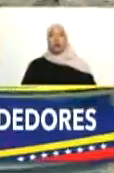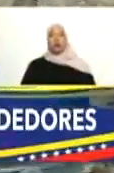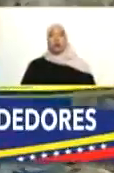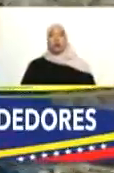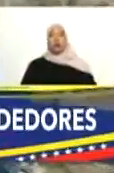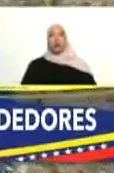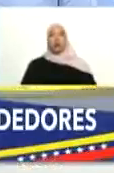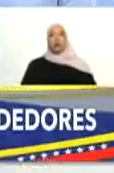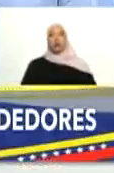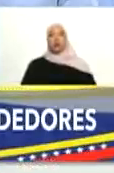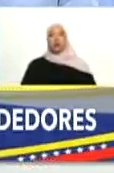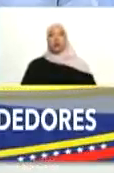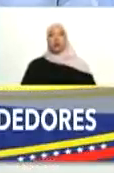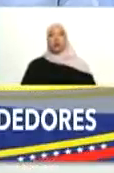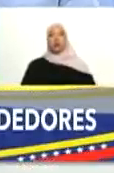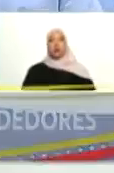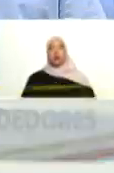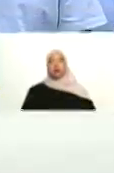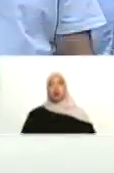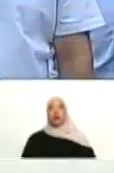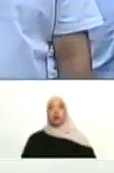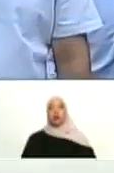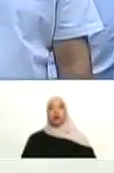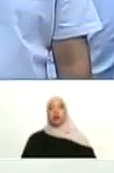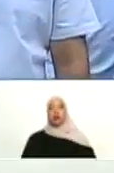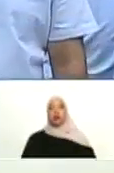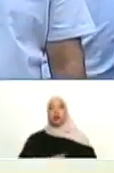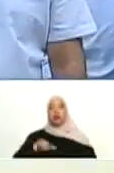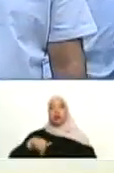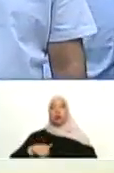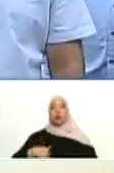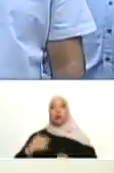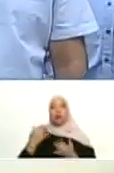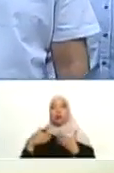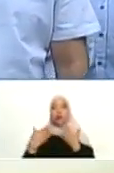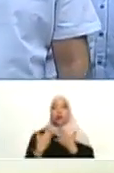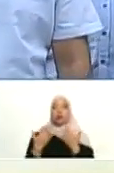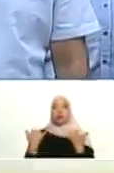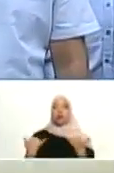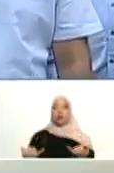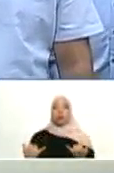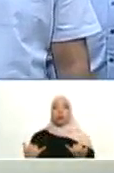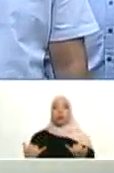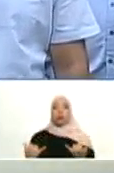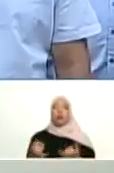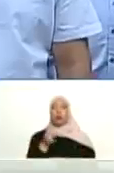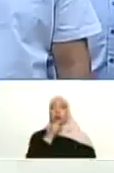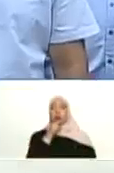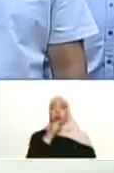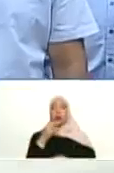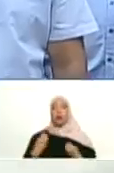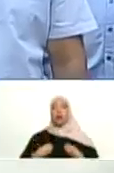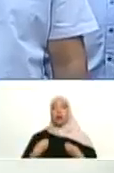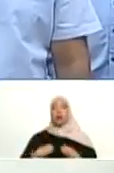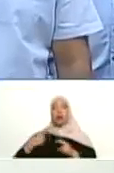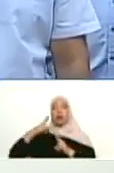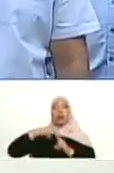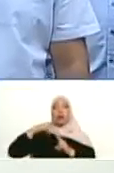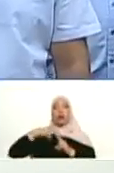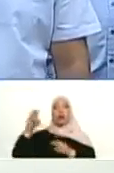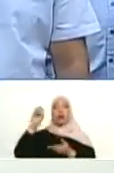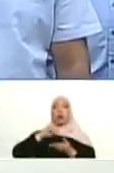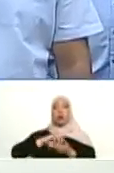Al. Hay que parir y nosotros pariremos. Bueno, que viva el Táchira, pues. Pronto vuelvo por